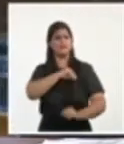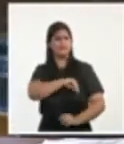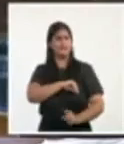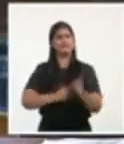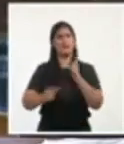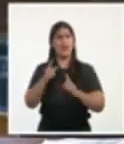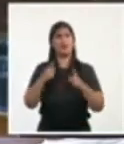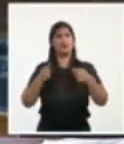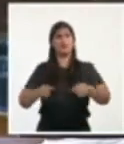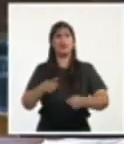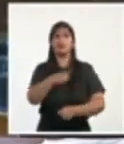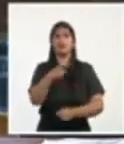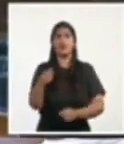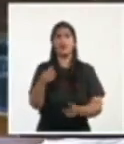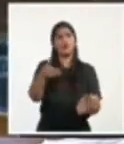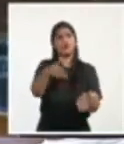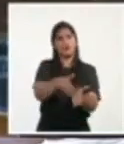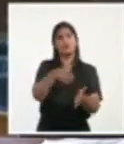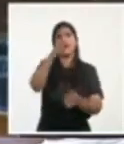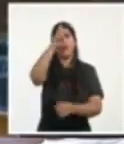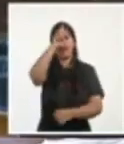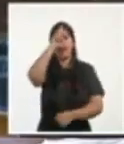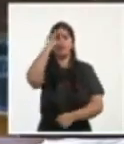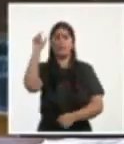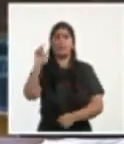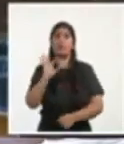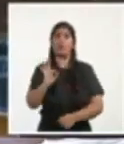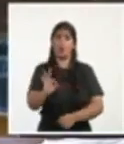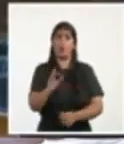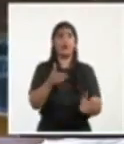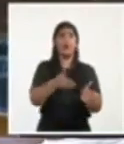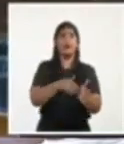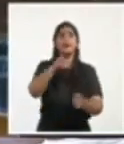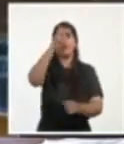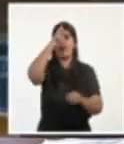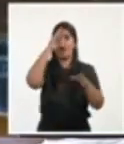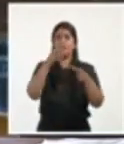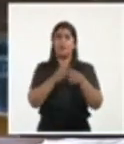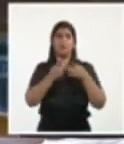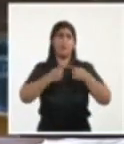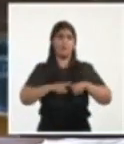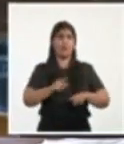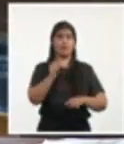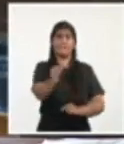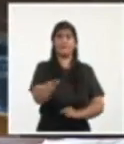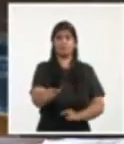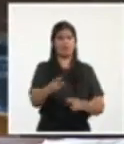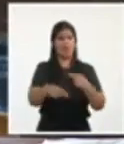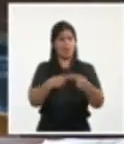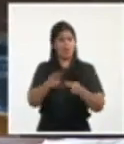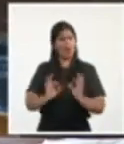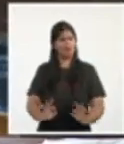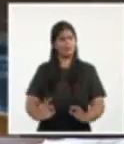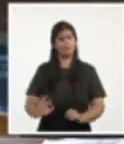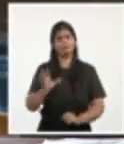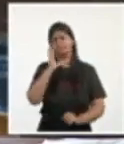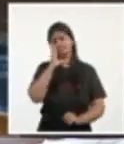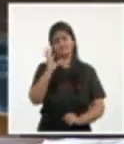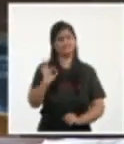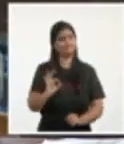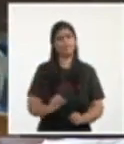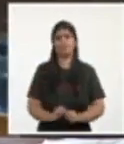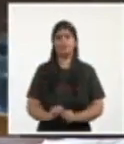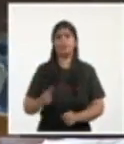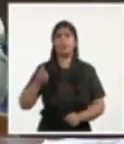oportunidad del ingreso o llegada tardía de pacientes a los servicios de salud. También violación de medidas en